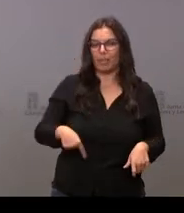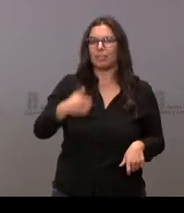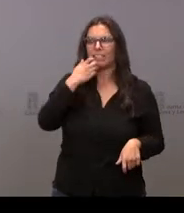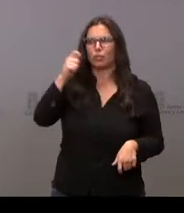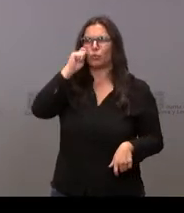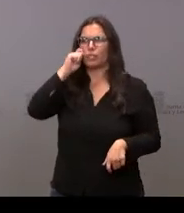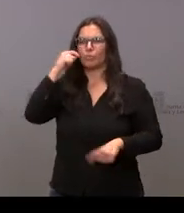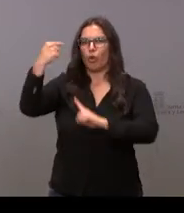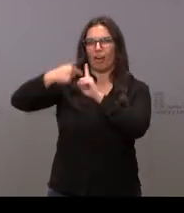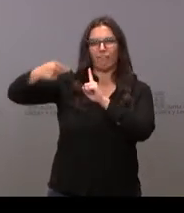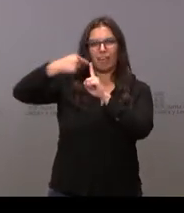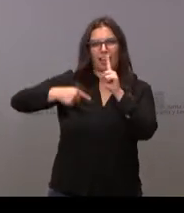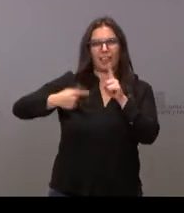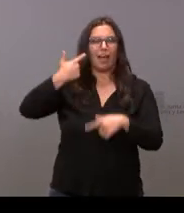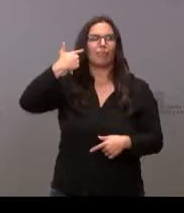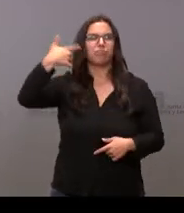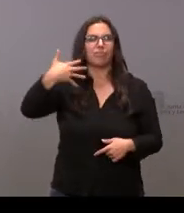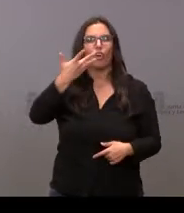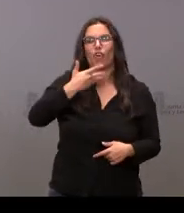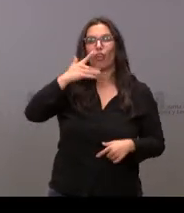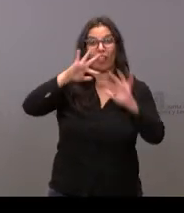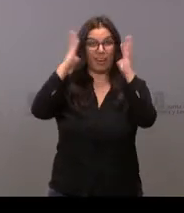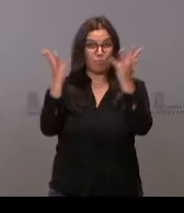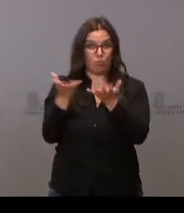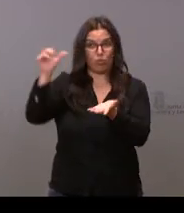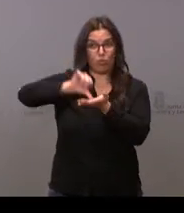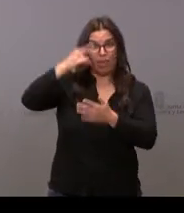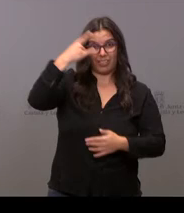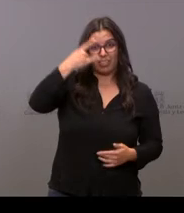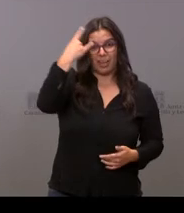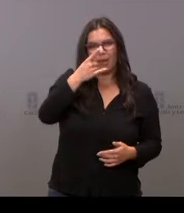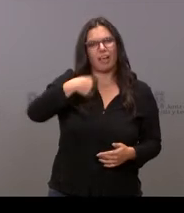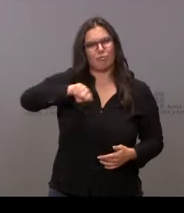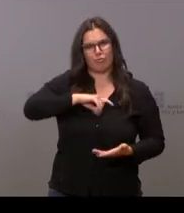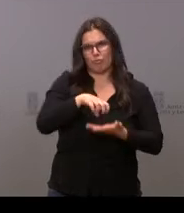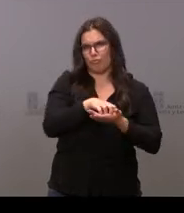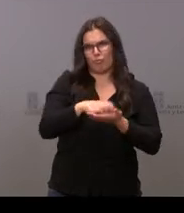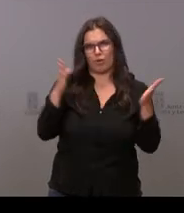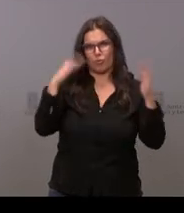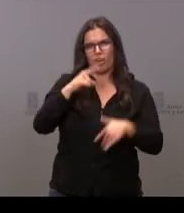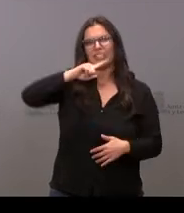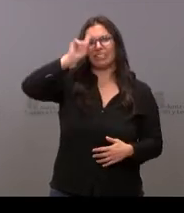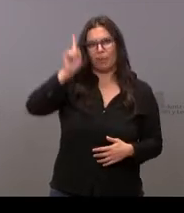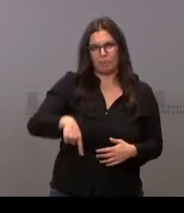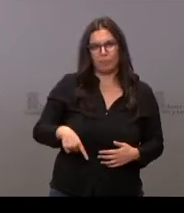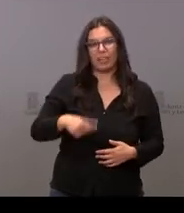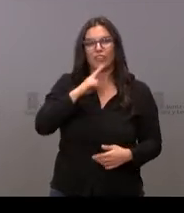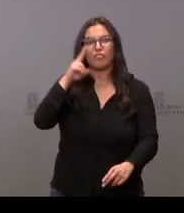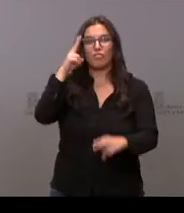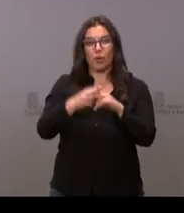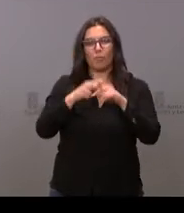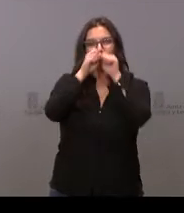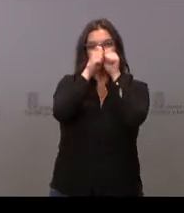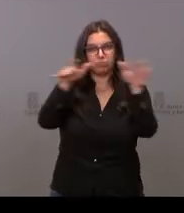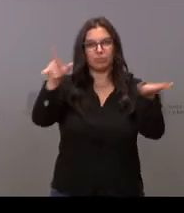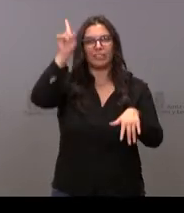distingue en todo el mundo no tengo duda de que seremos capaces de internacionalizar nuestro nombre de la mano